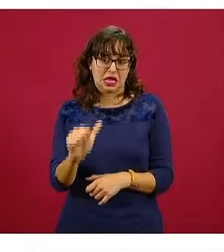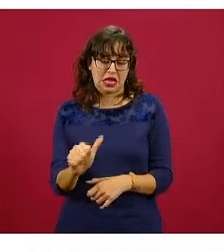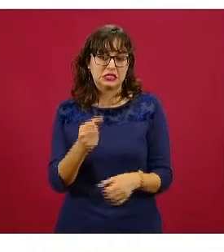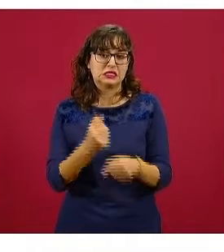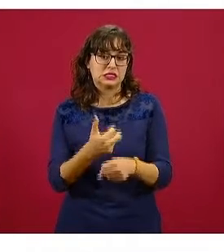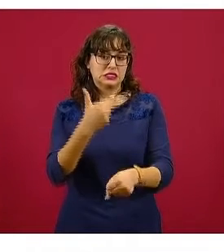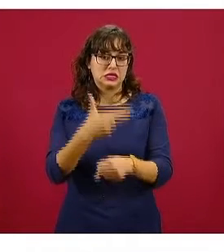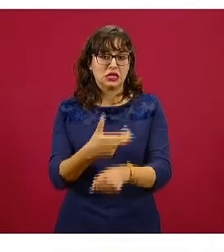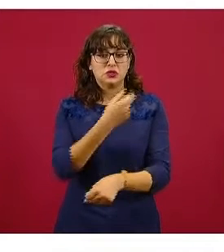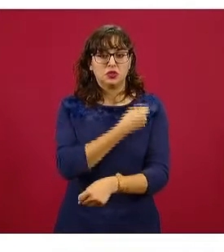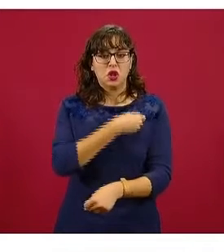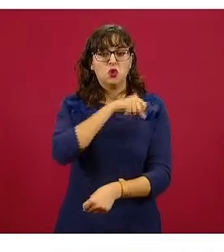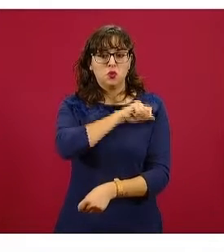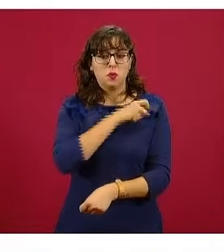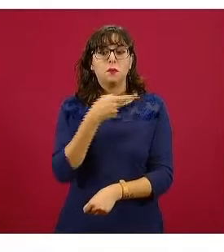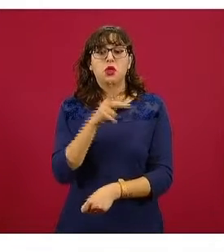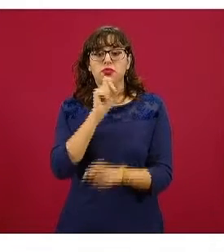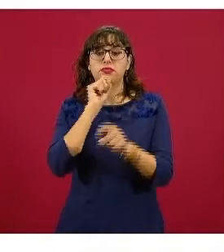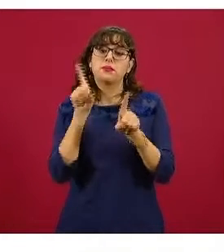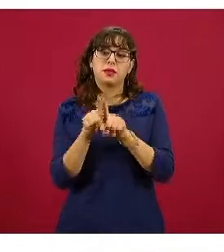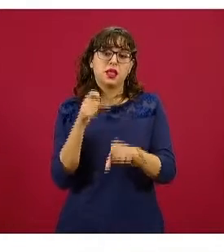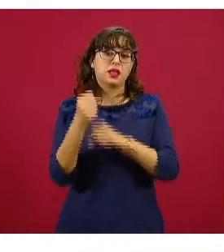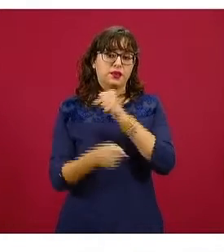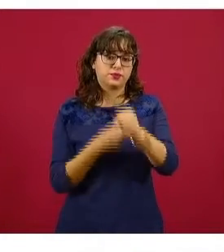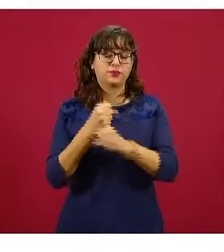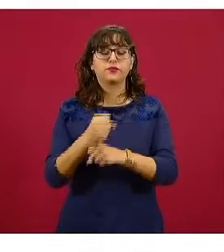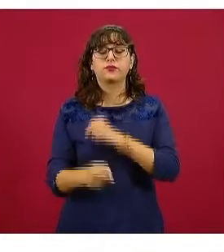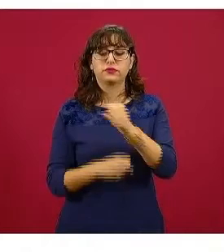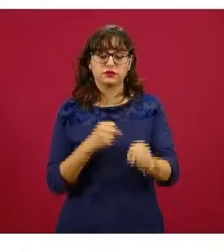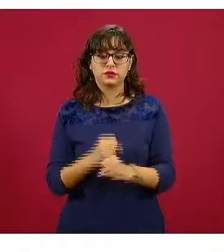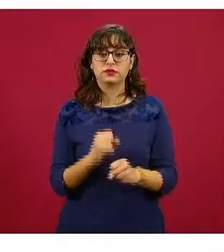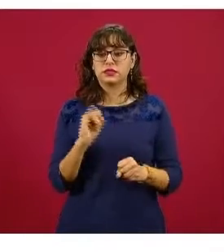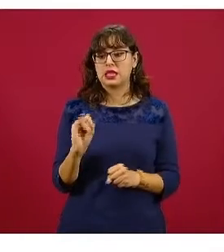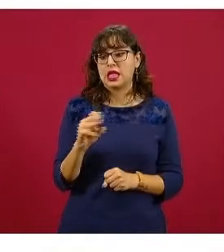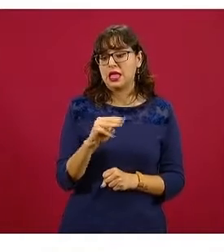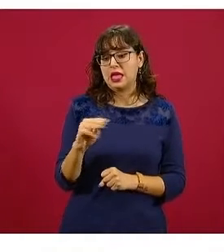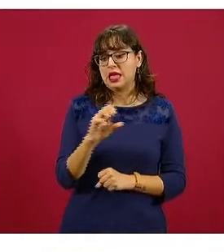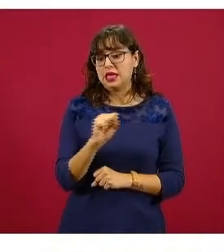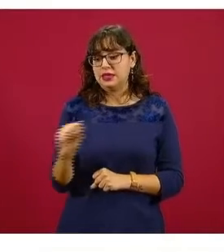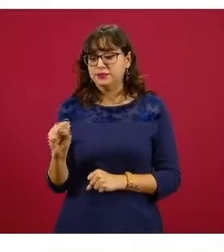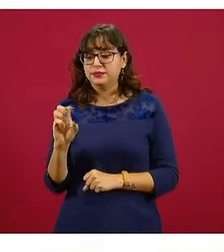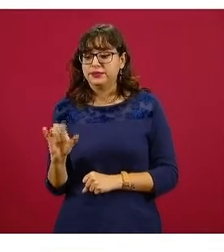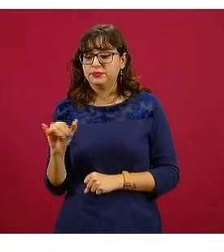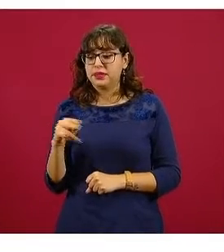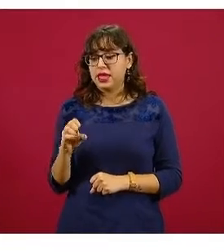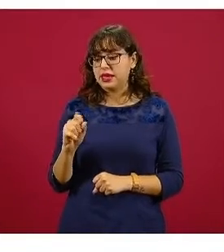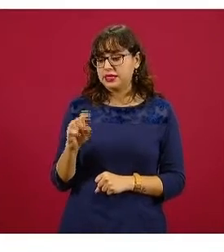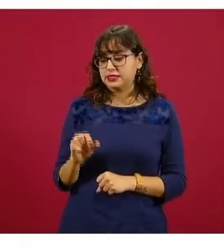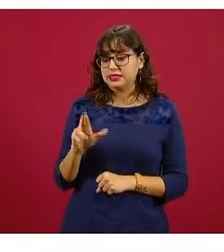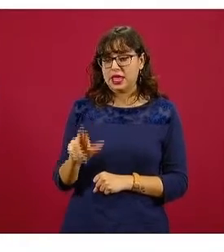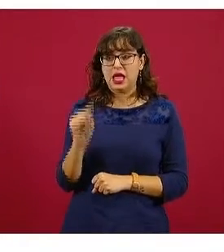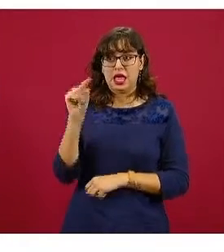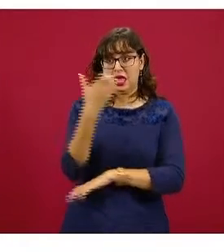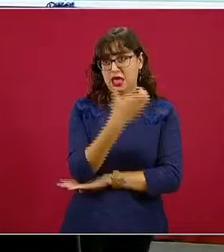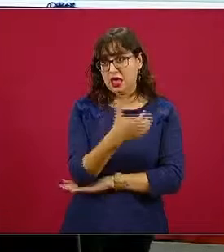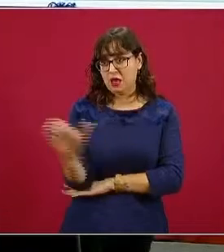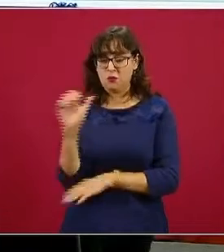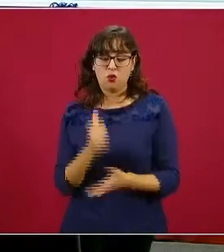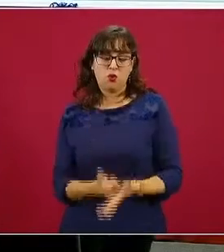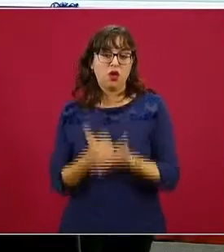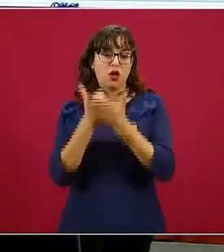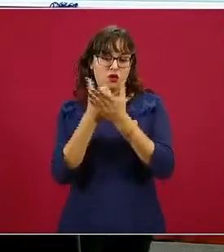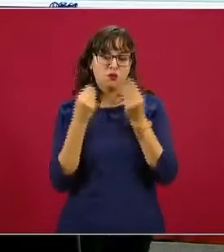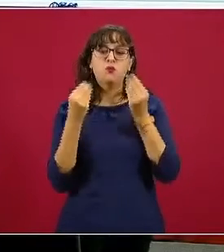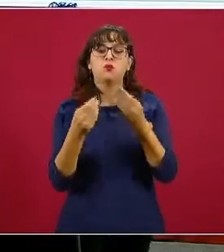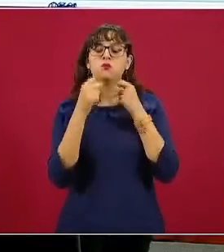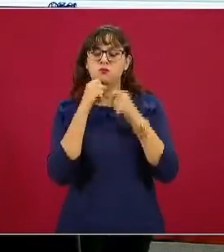año con año siempre hemos tenido el apoyo por IMSS Bienestar, que especialmente en zonas rurales tiene una gran capacidad operativa, y por eso